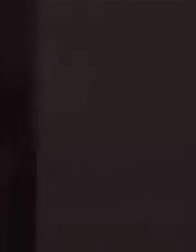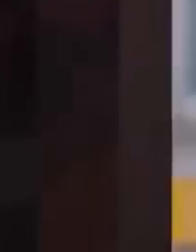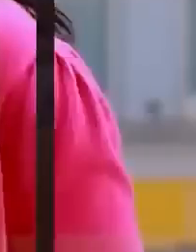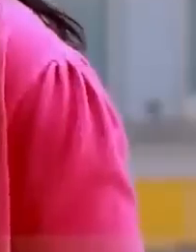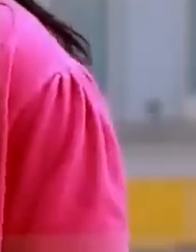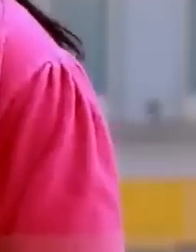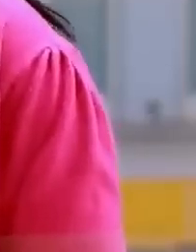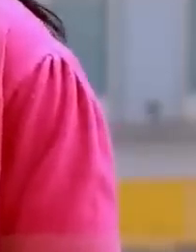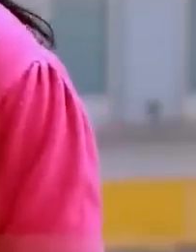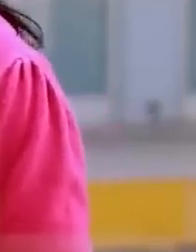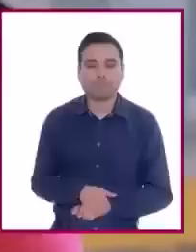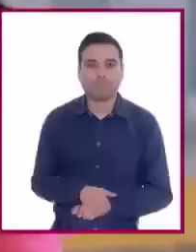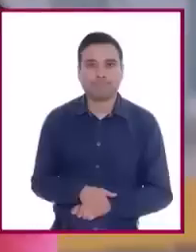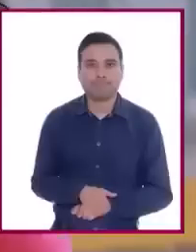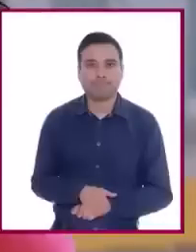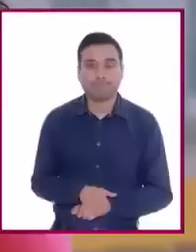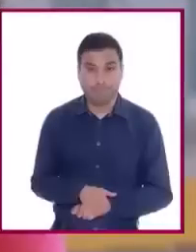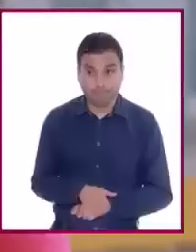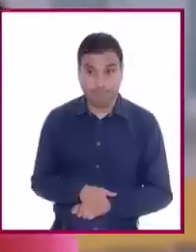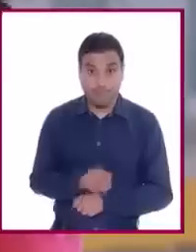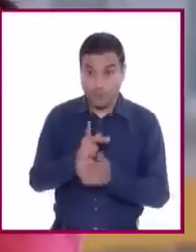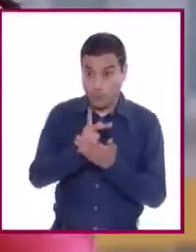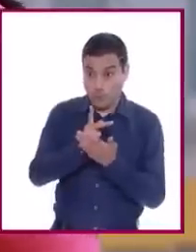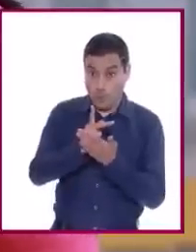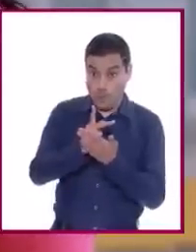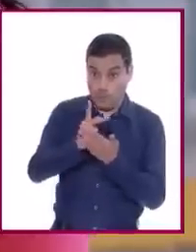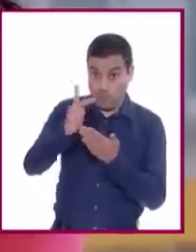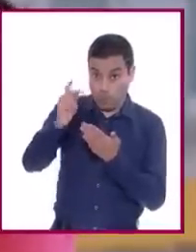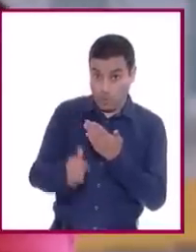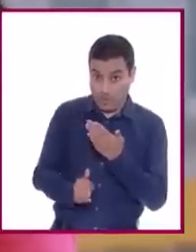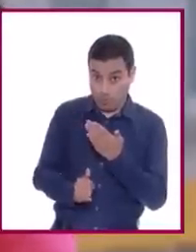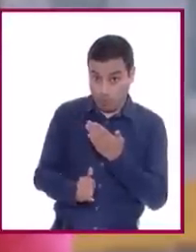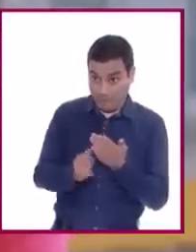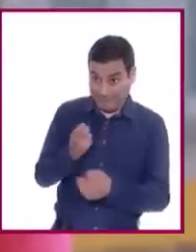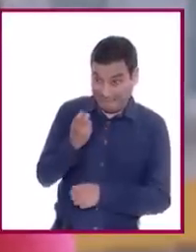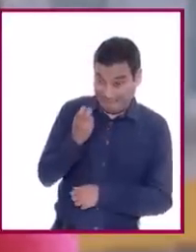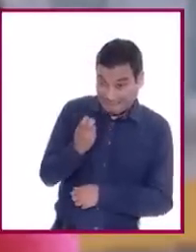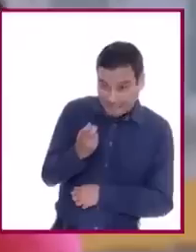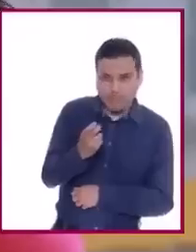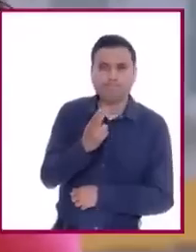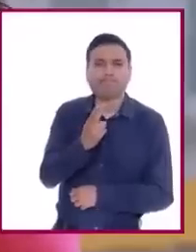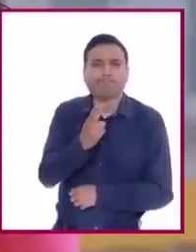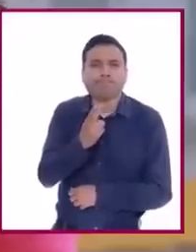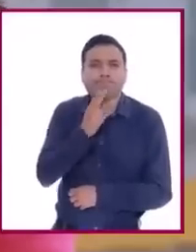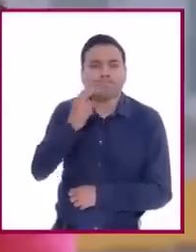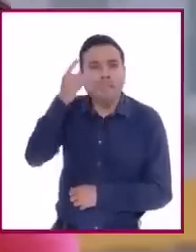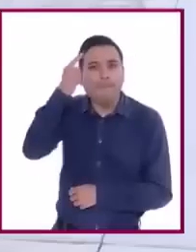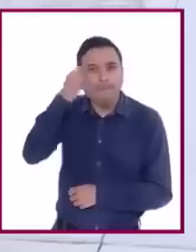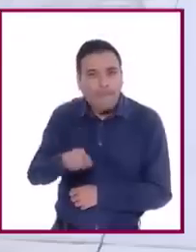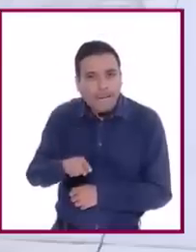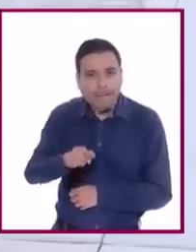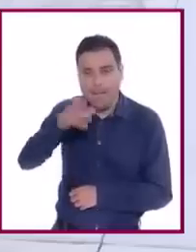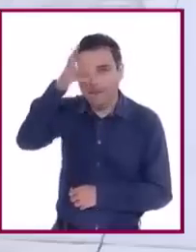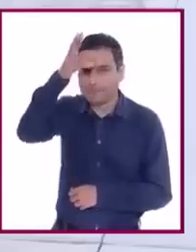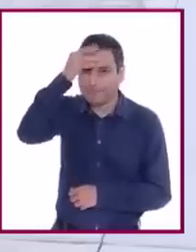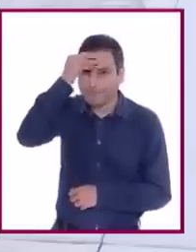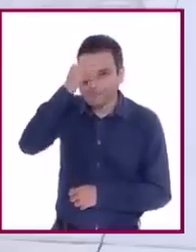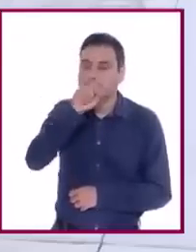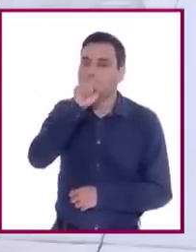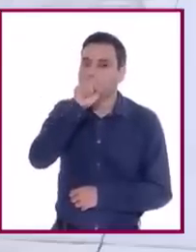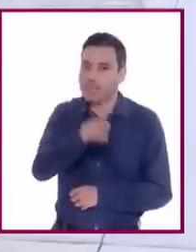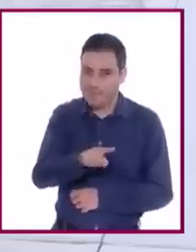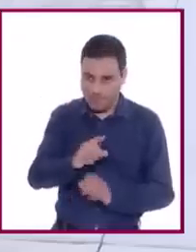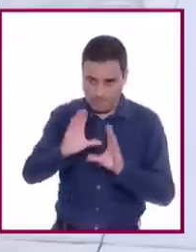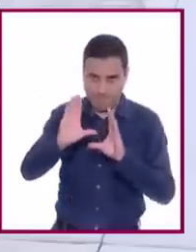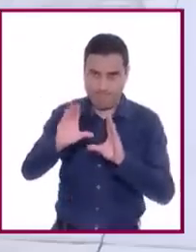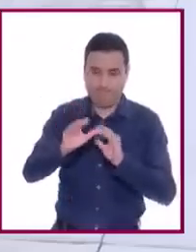los proyectos que tenemos aquí son un recurso son una fuente para el aprendizaje y para la enseñanza Pero somos nosotros